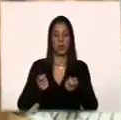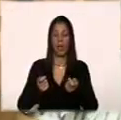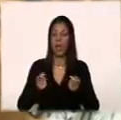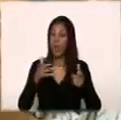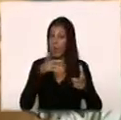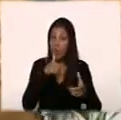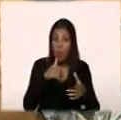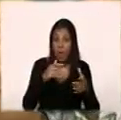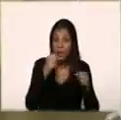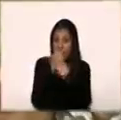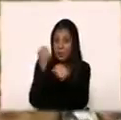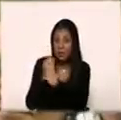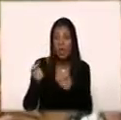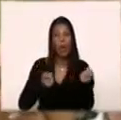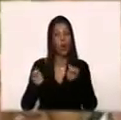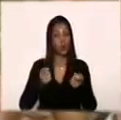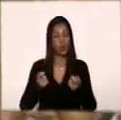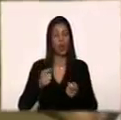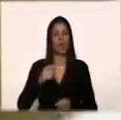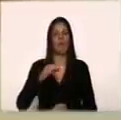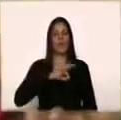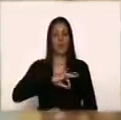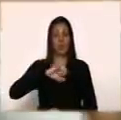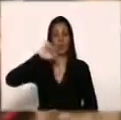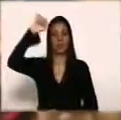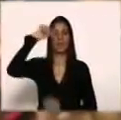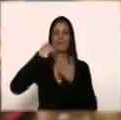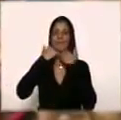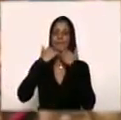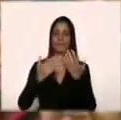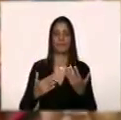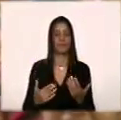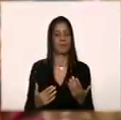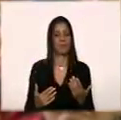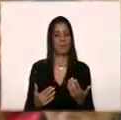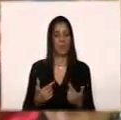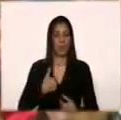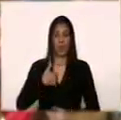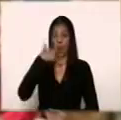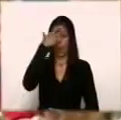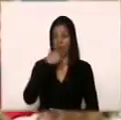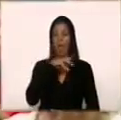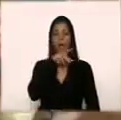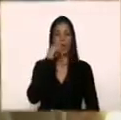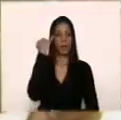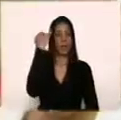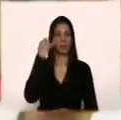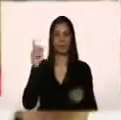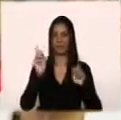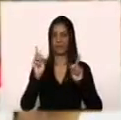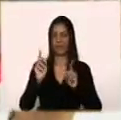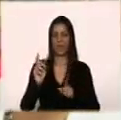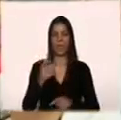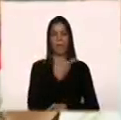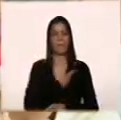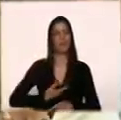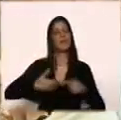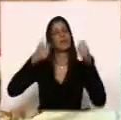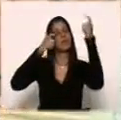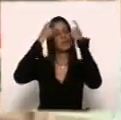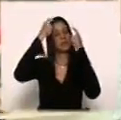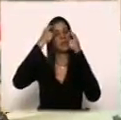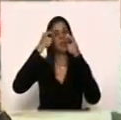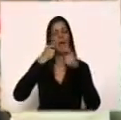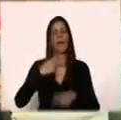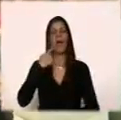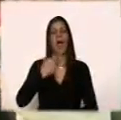compañeras. No lo digo yo, no lo dijo nada más Carlos Marr, lo dijo el presidente Chávez mil